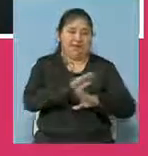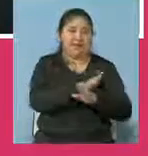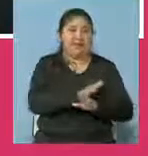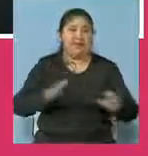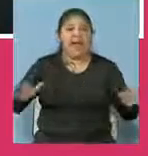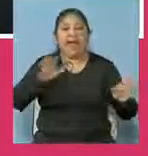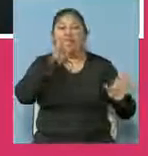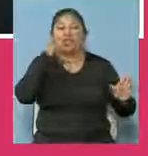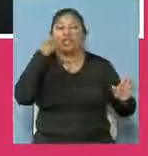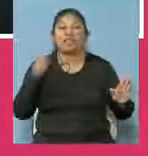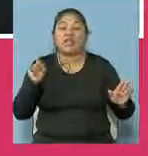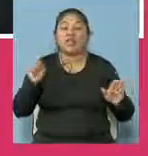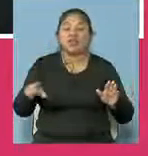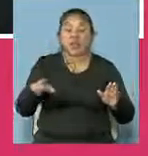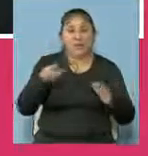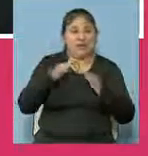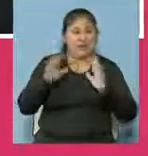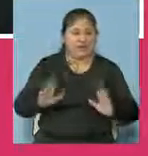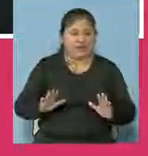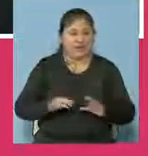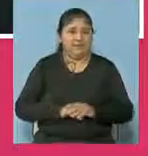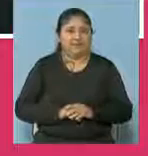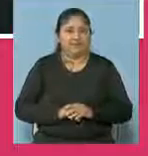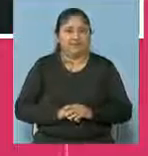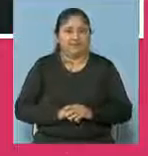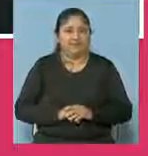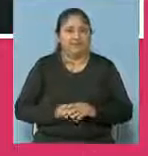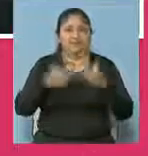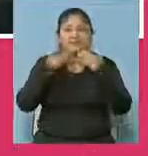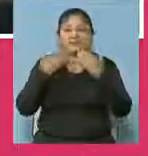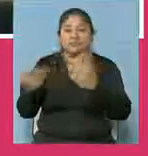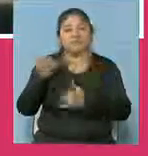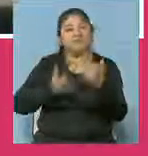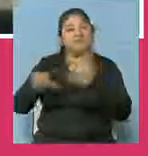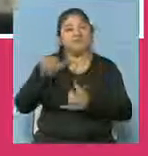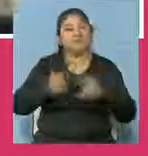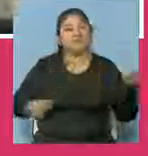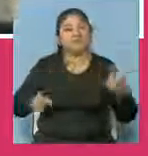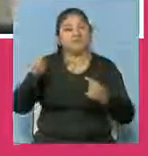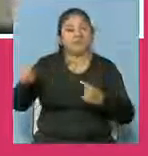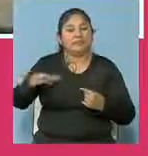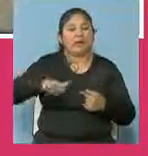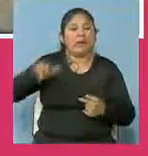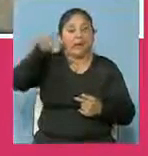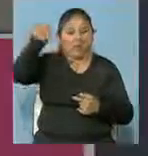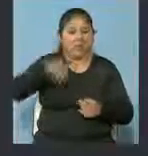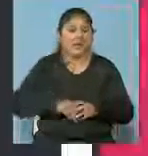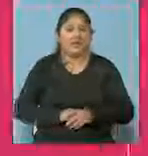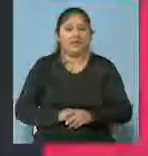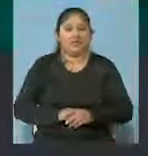días en su domicilio particular, Héctor. Muchísimas gracias, Jorge, por toda esa información desde Alto Comedero, ¿no?